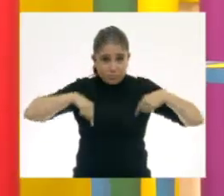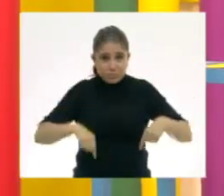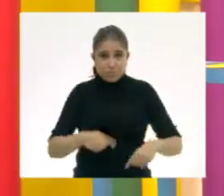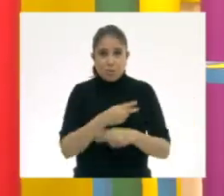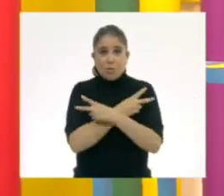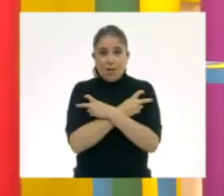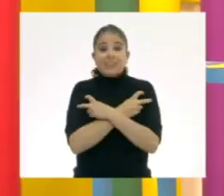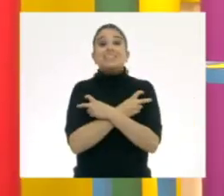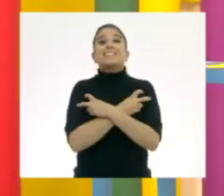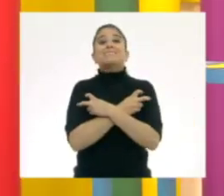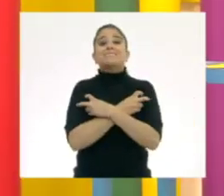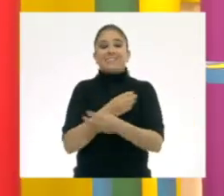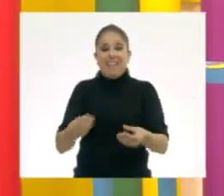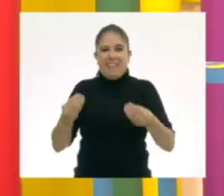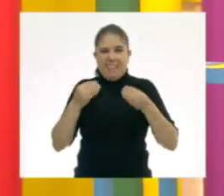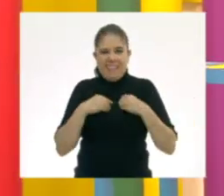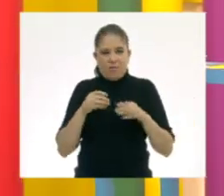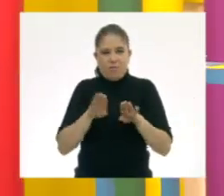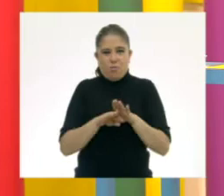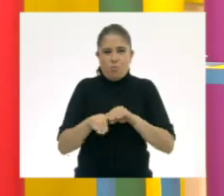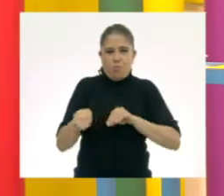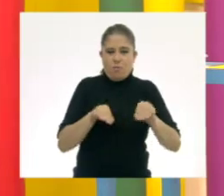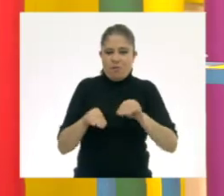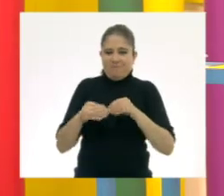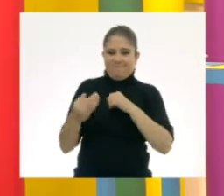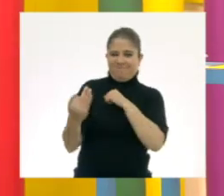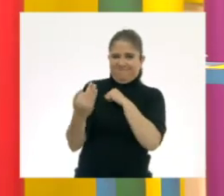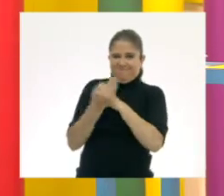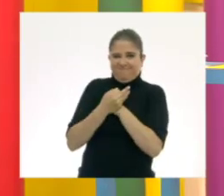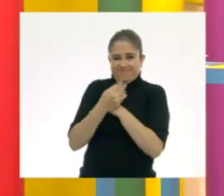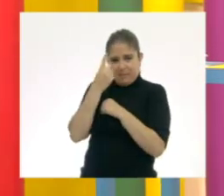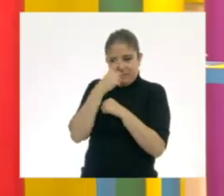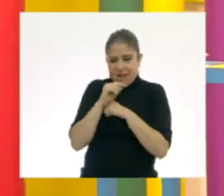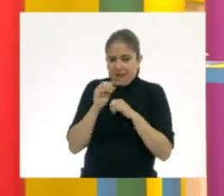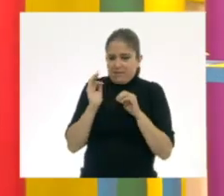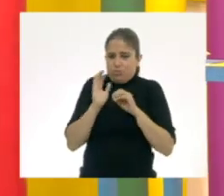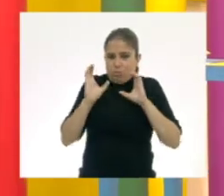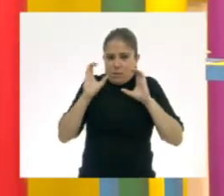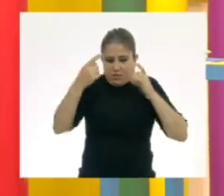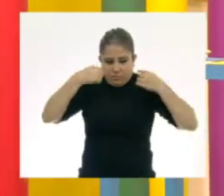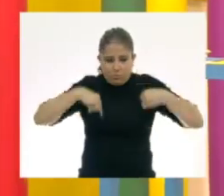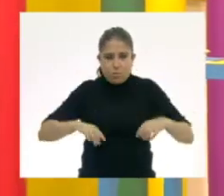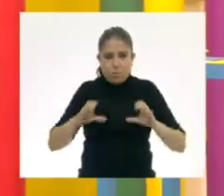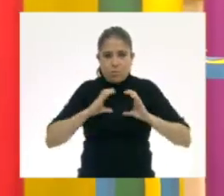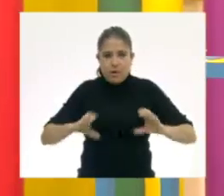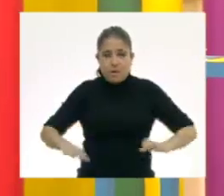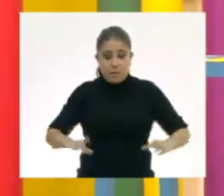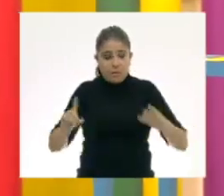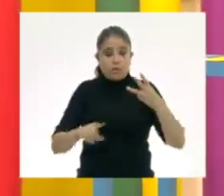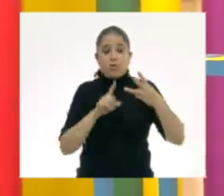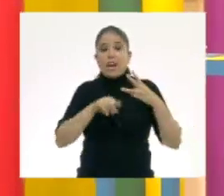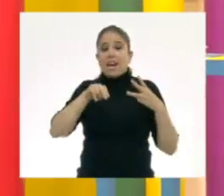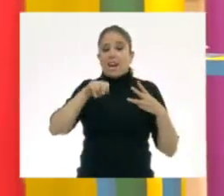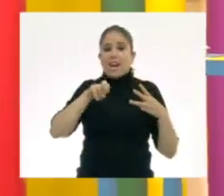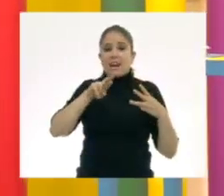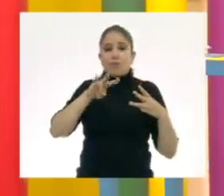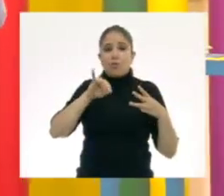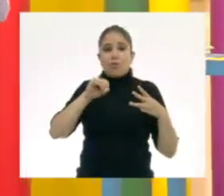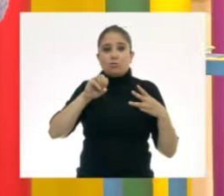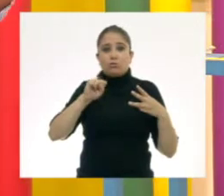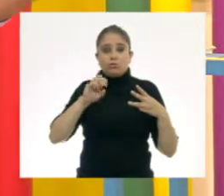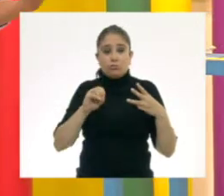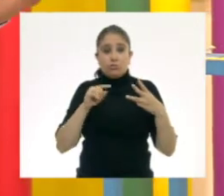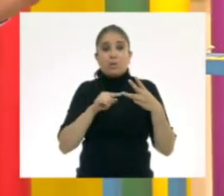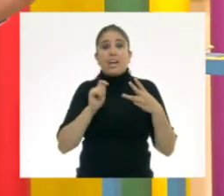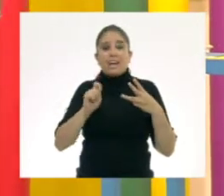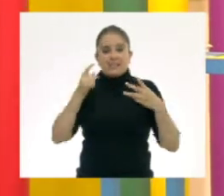da la esa firmeza, sí, nos protege a toda la estructura del cuerpo, y el sistema nervioso, que hace que